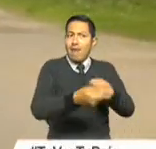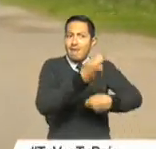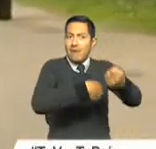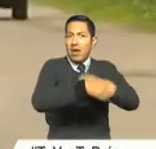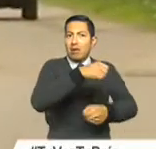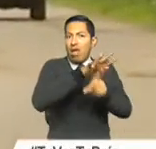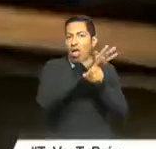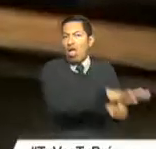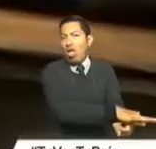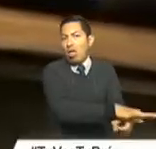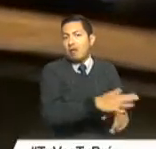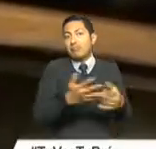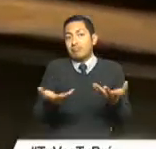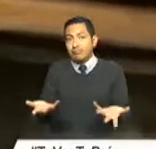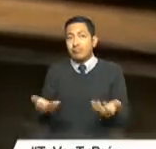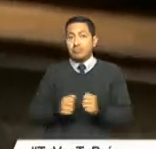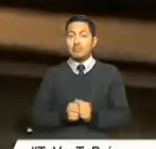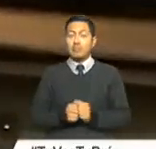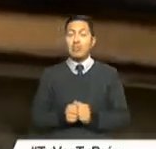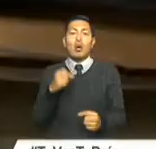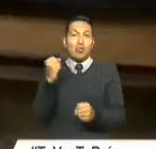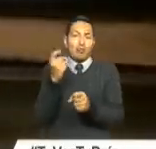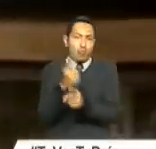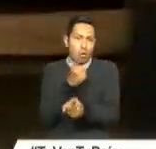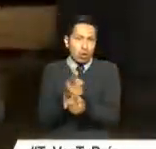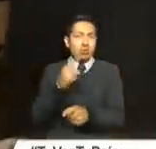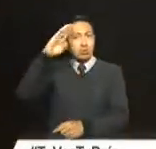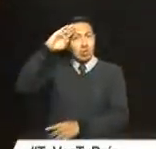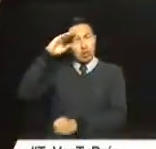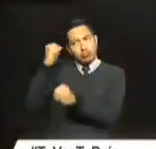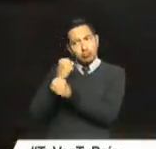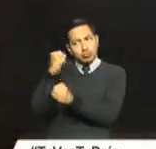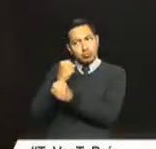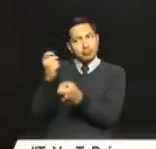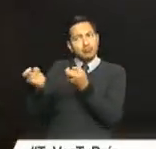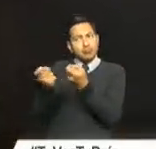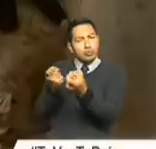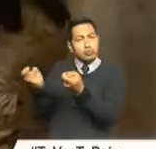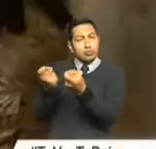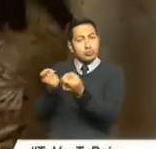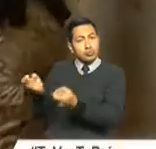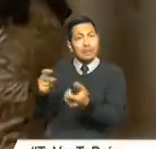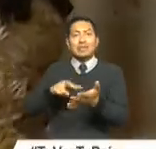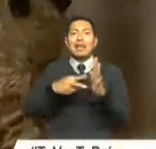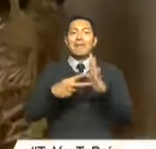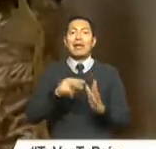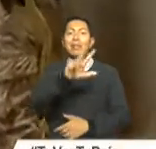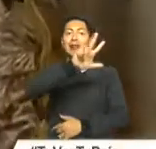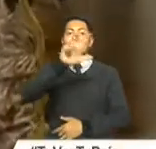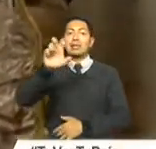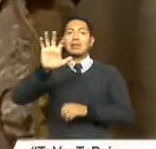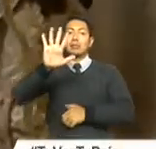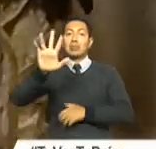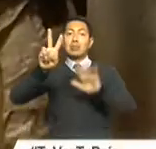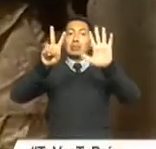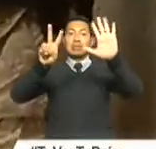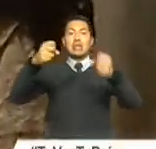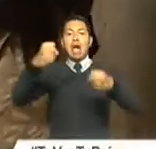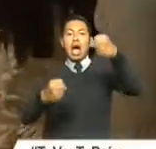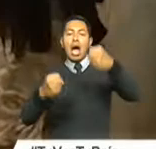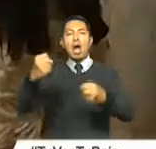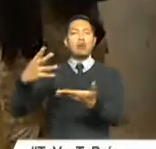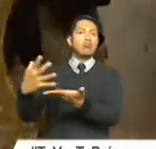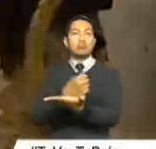entre los resultados obtenidos mediante los operativos de control se destacan la aprehensión de 357 vehículos y de